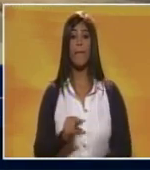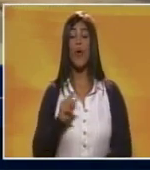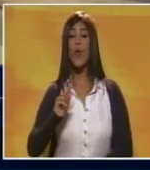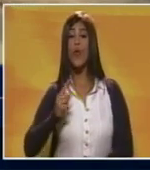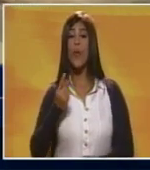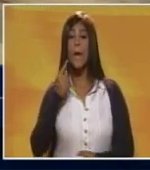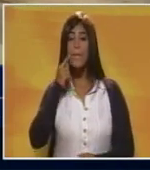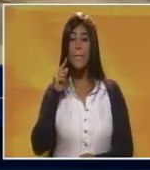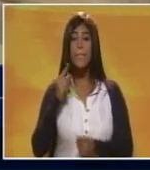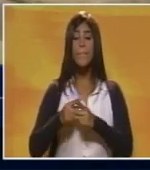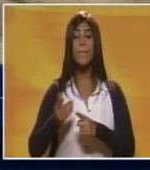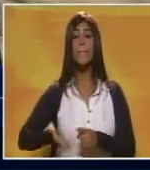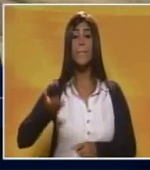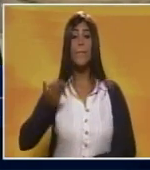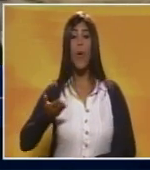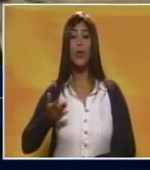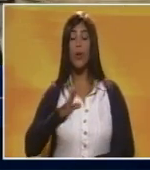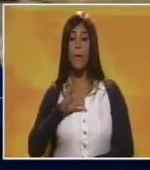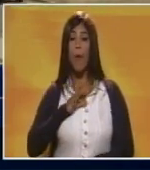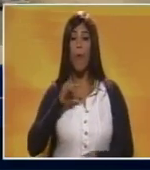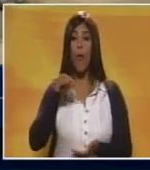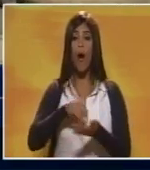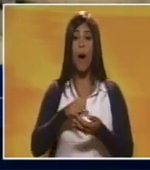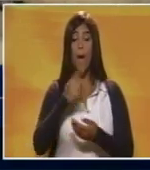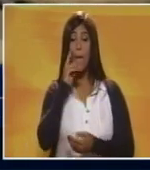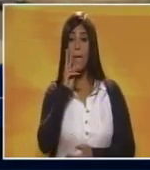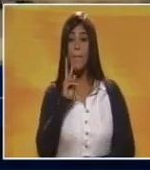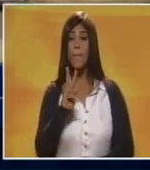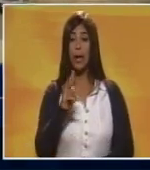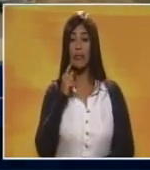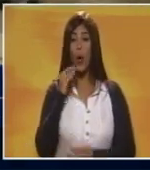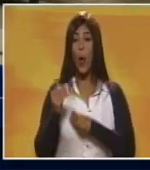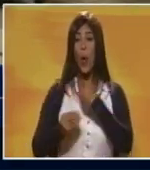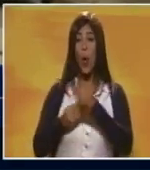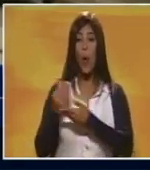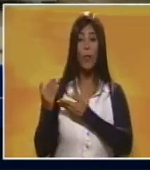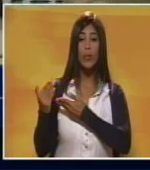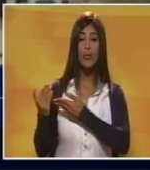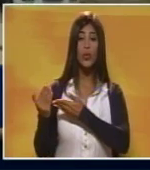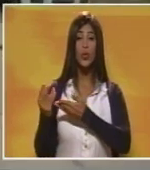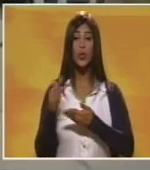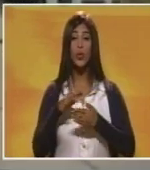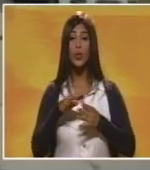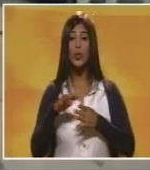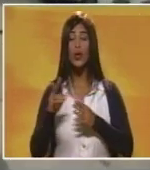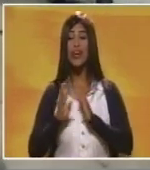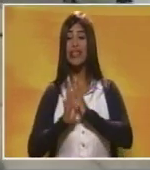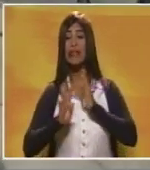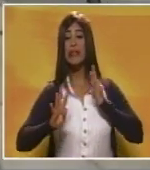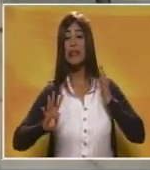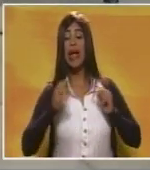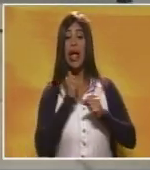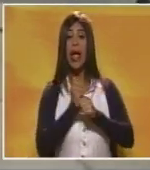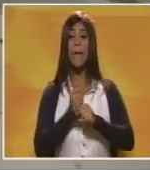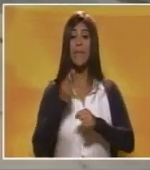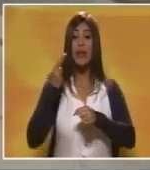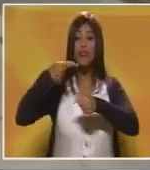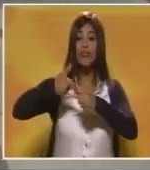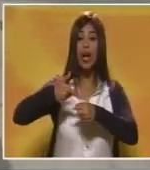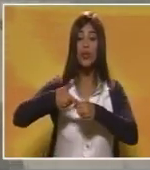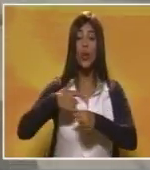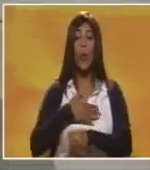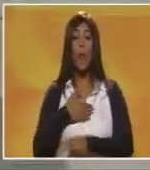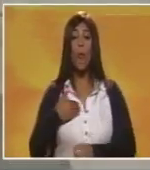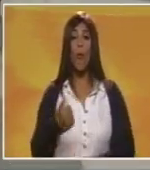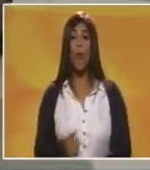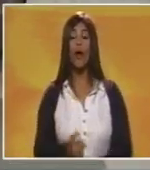de las principales de esta entidad. Como pueden observar, largas colas se observan para lo que es la obtención del